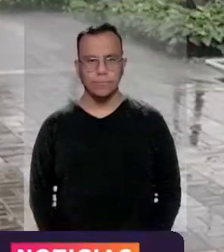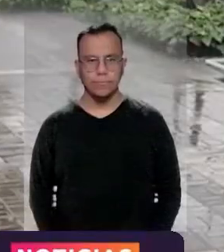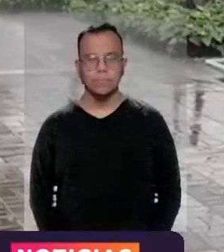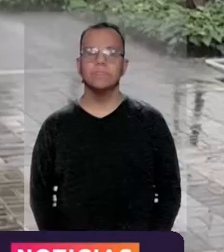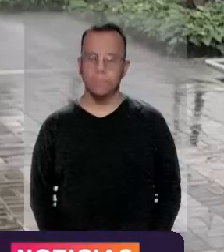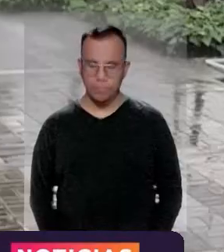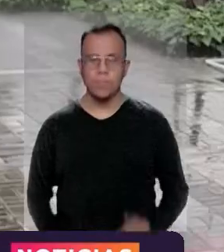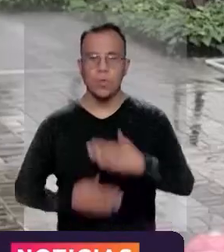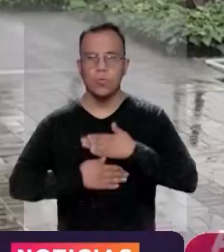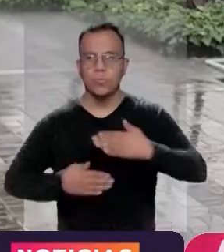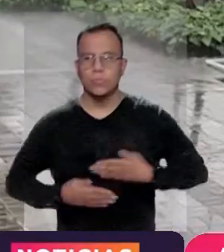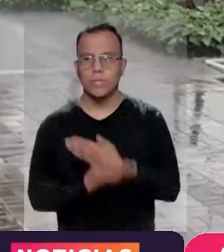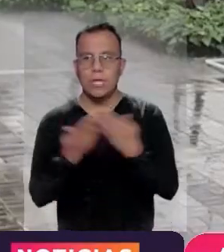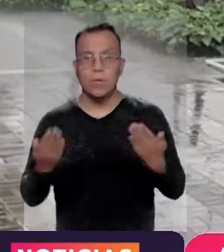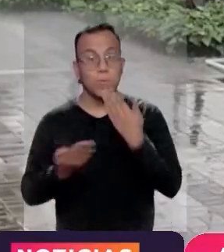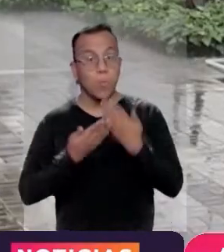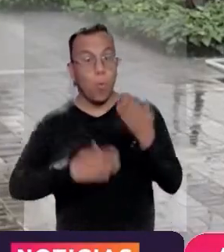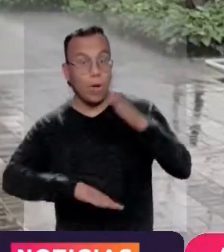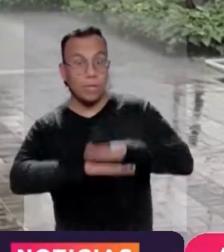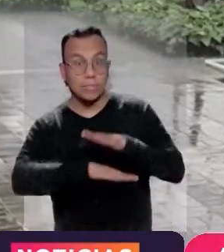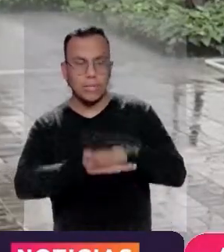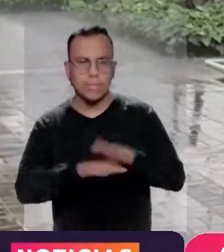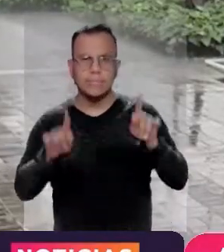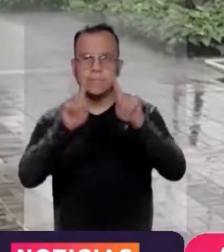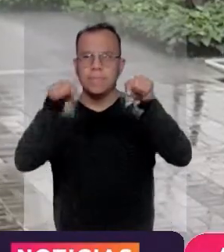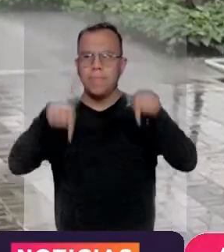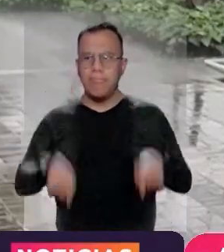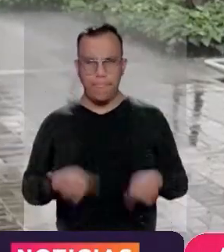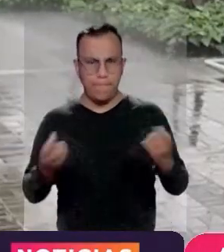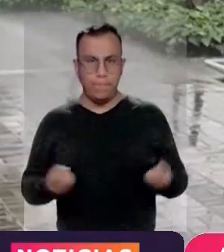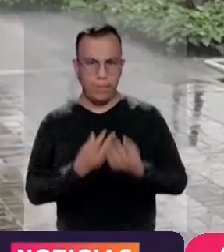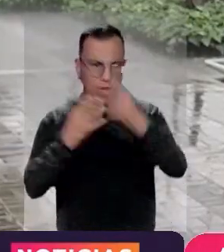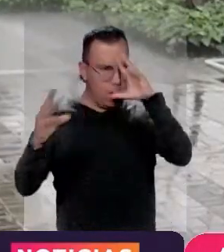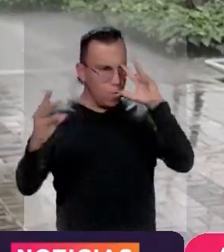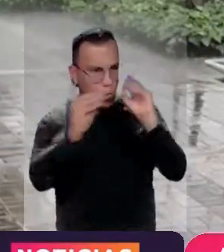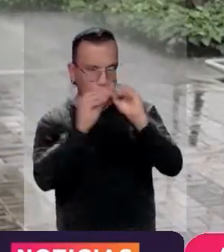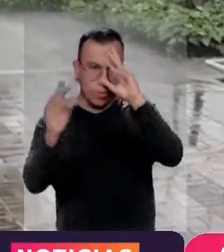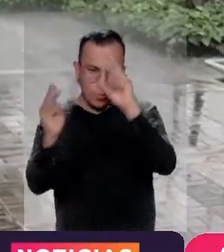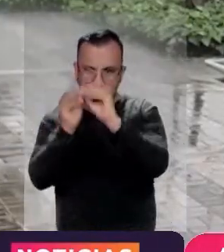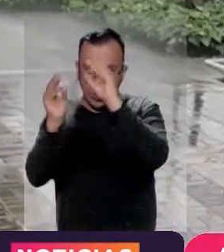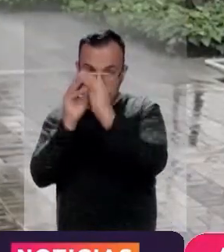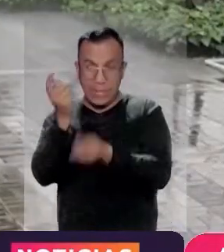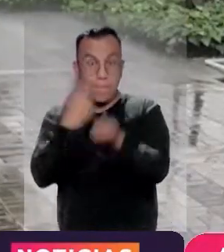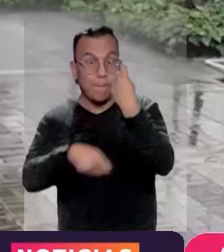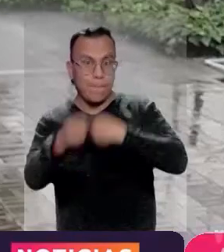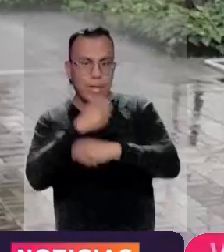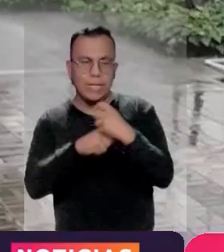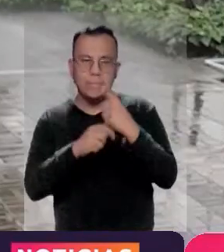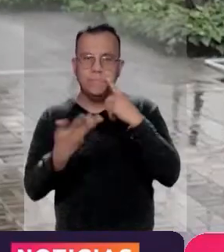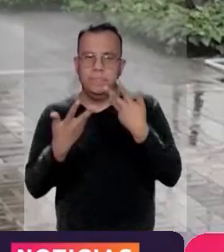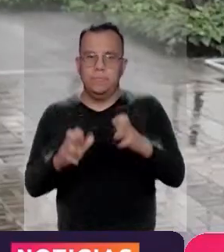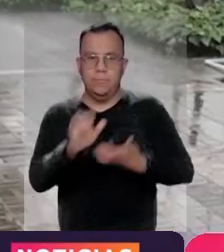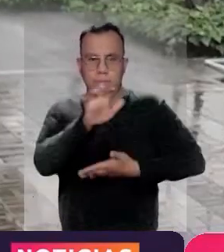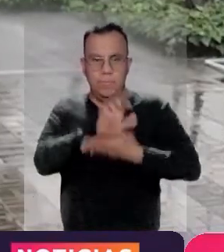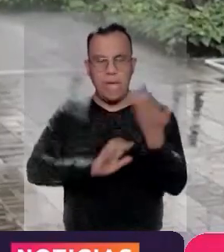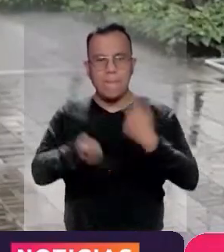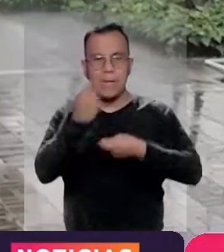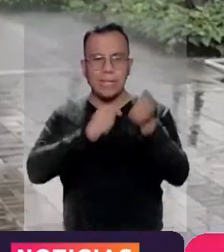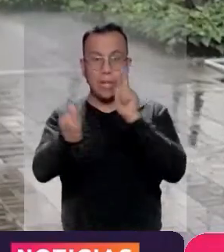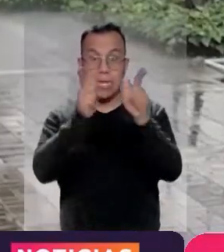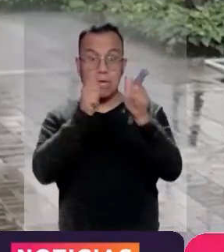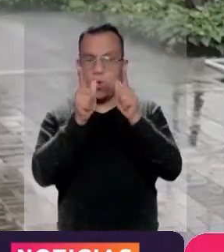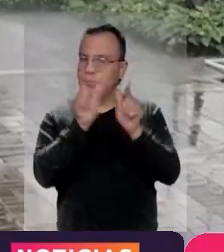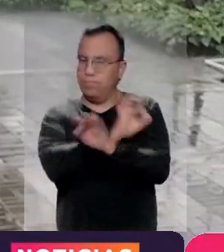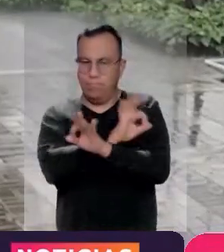¿Qué tal? Un cordial saludo, muy buenas tardes. Entre los acuerdos a los que se llegaron con los vendedores es abstenerse de vender bebidas